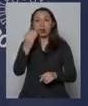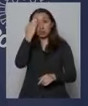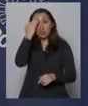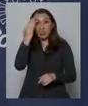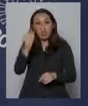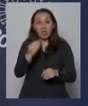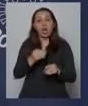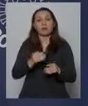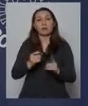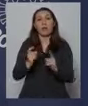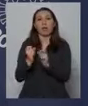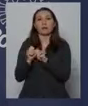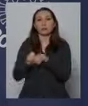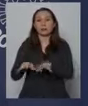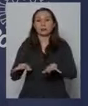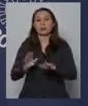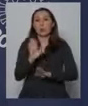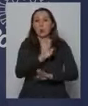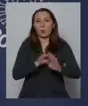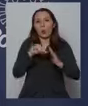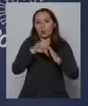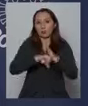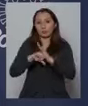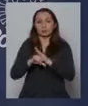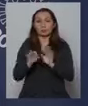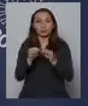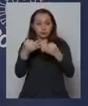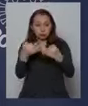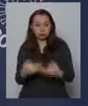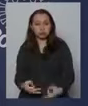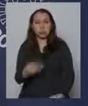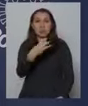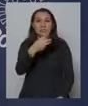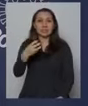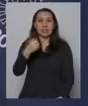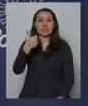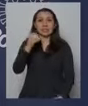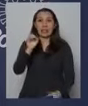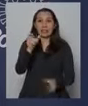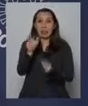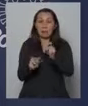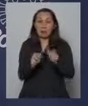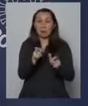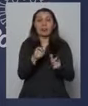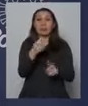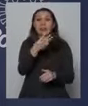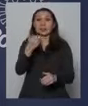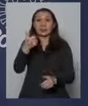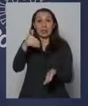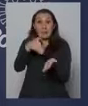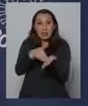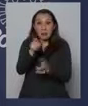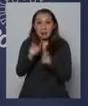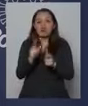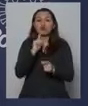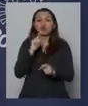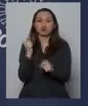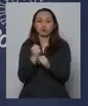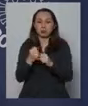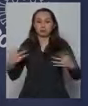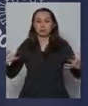están en contagio. De un total de 360.000 personas que trabajan en este sistema